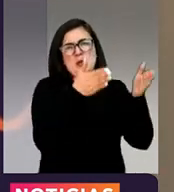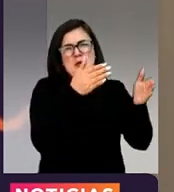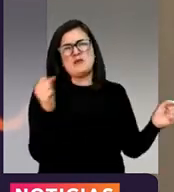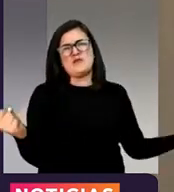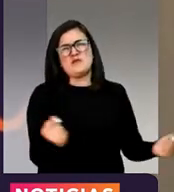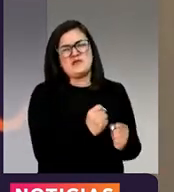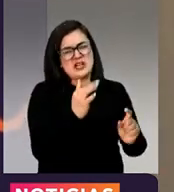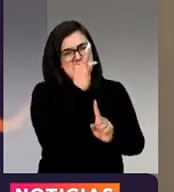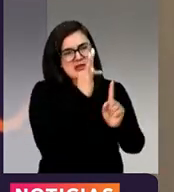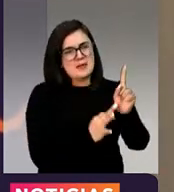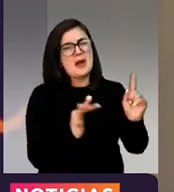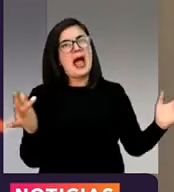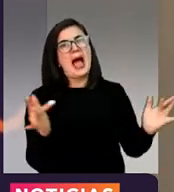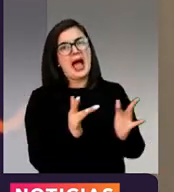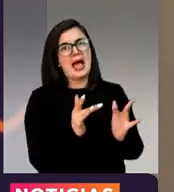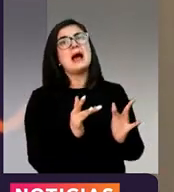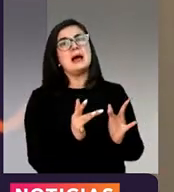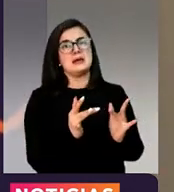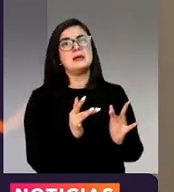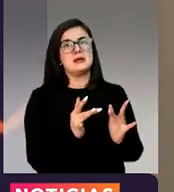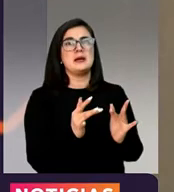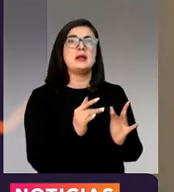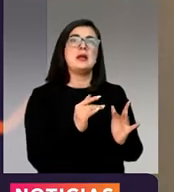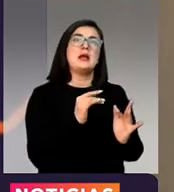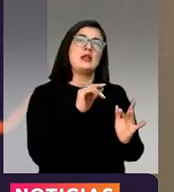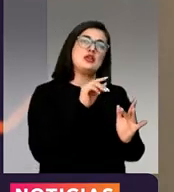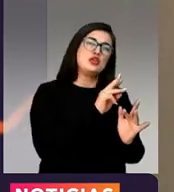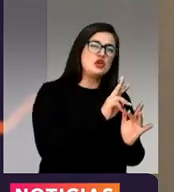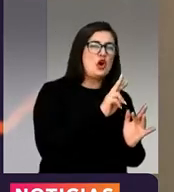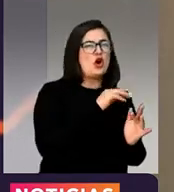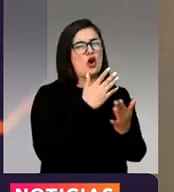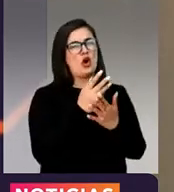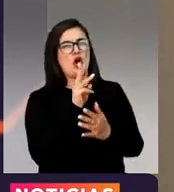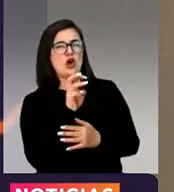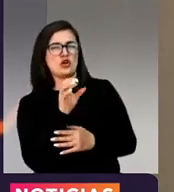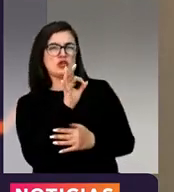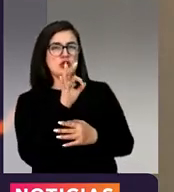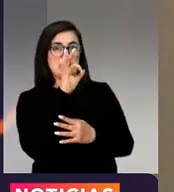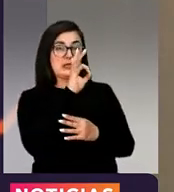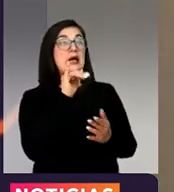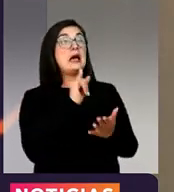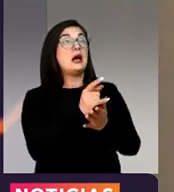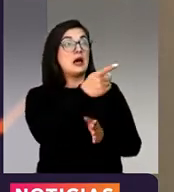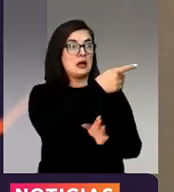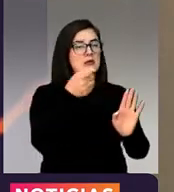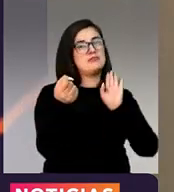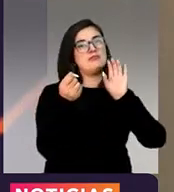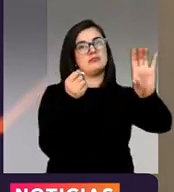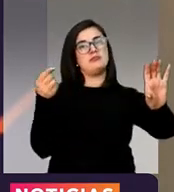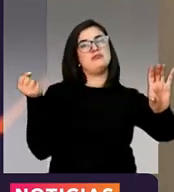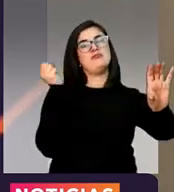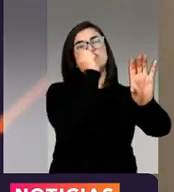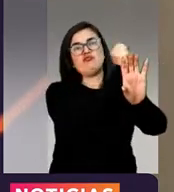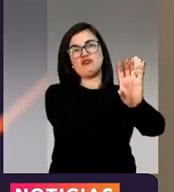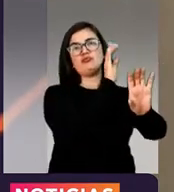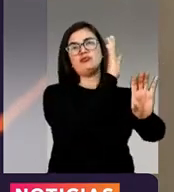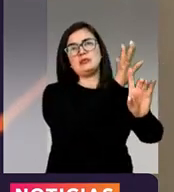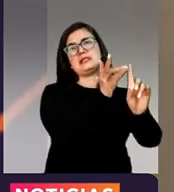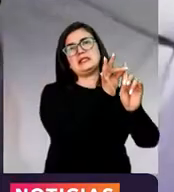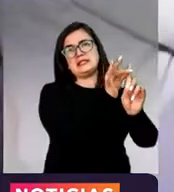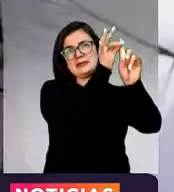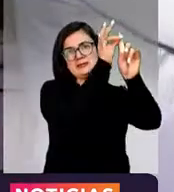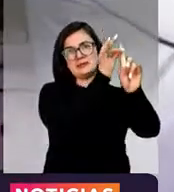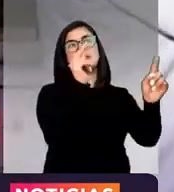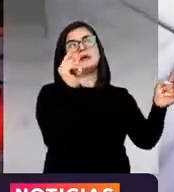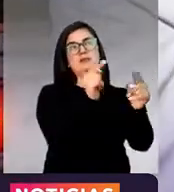temperatura entre más 2 y más 8 grados centígrados, y en las IPS vacunadoras ya se almacenan en los diferentes refrigeradores que se